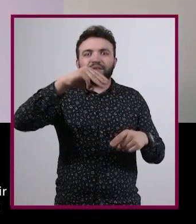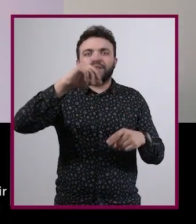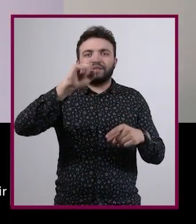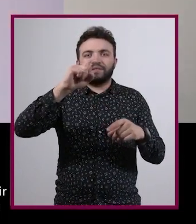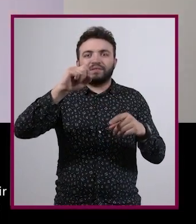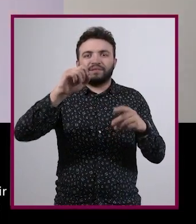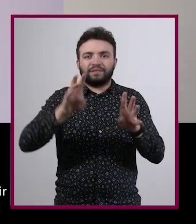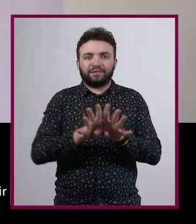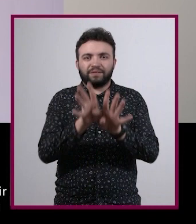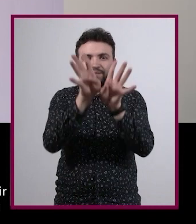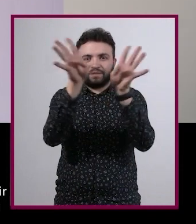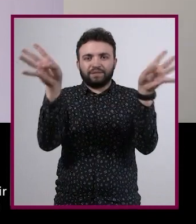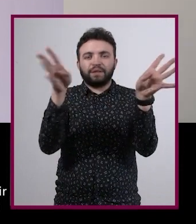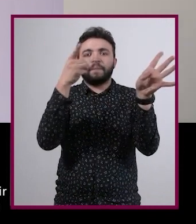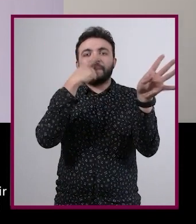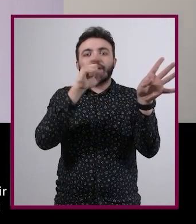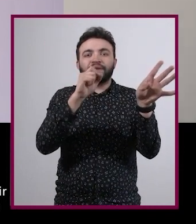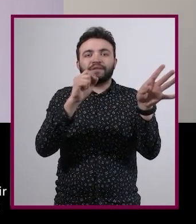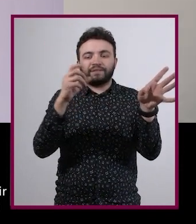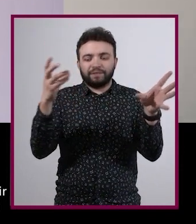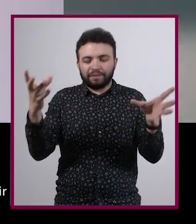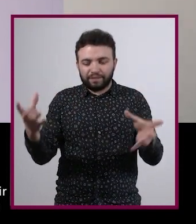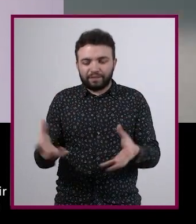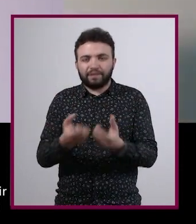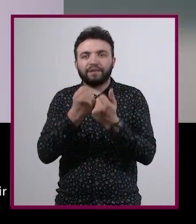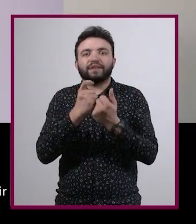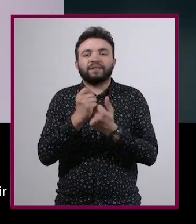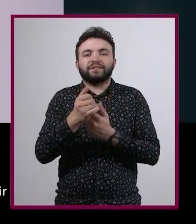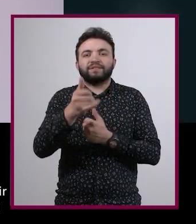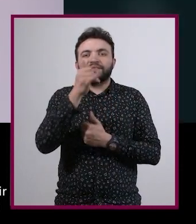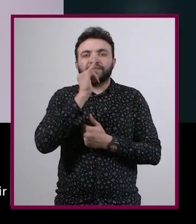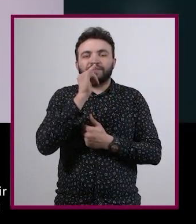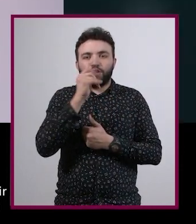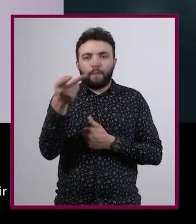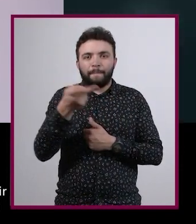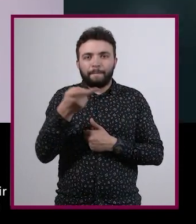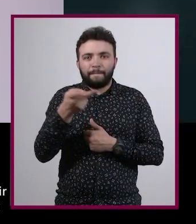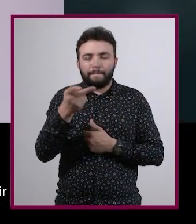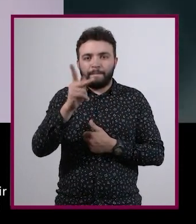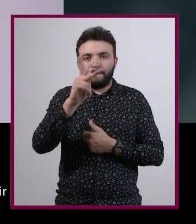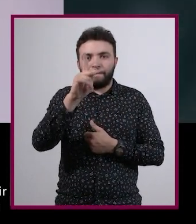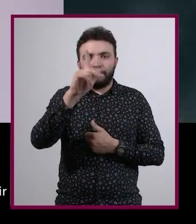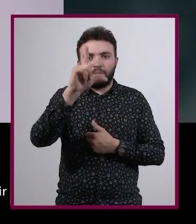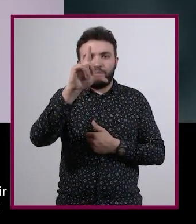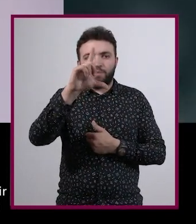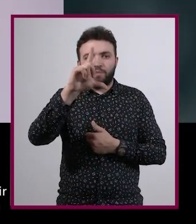para producir esta savia embriagante que es el pulque.